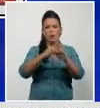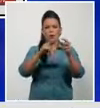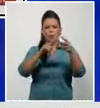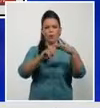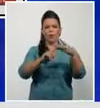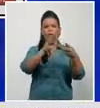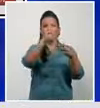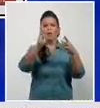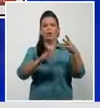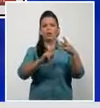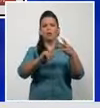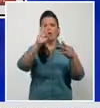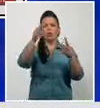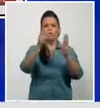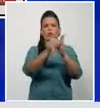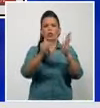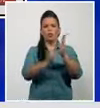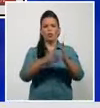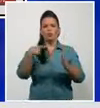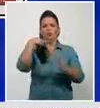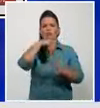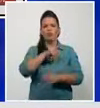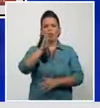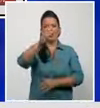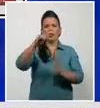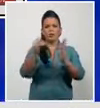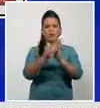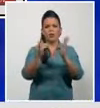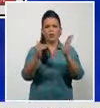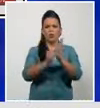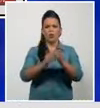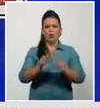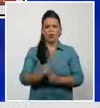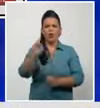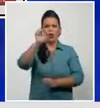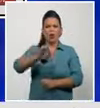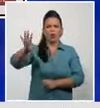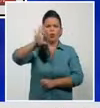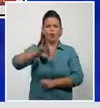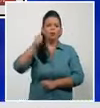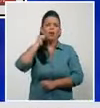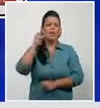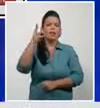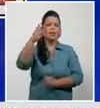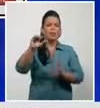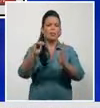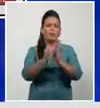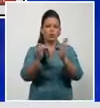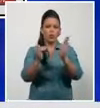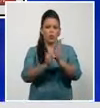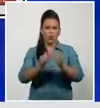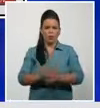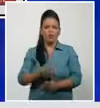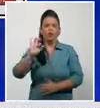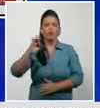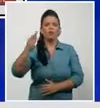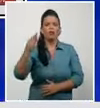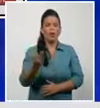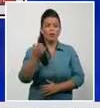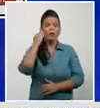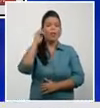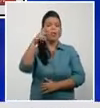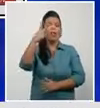millones, Rusia con 3 millones, Reino Unido con más de 3 millones, Francia más de 2